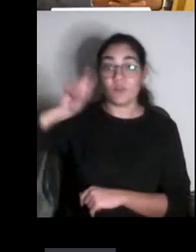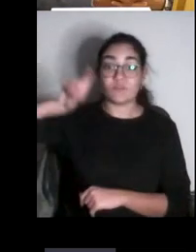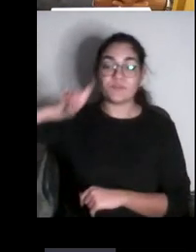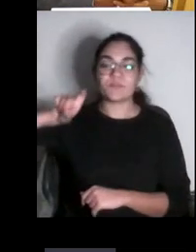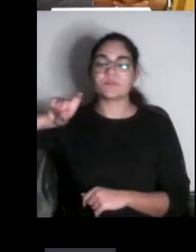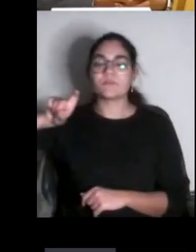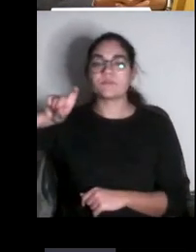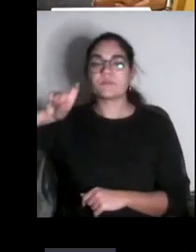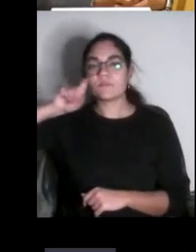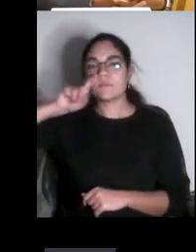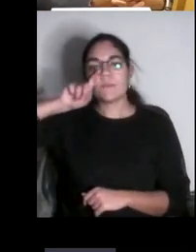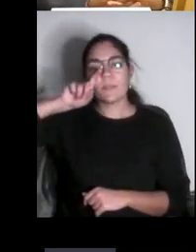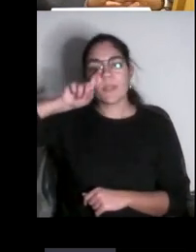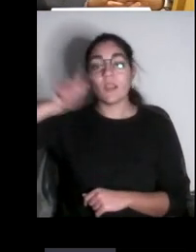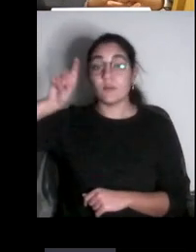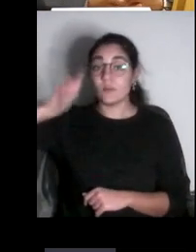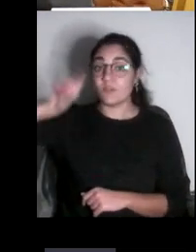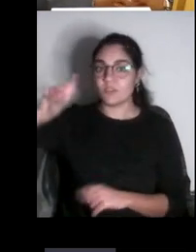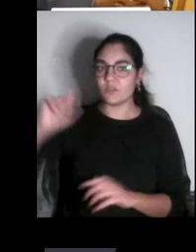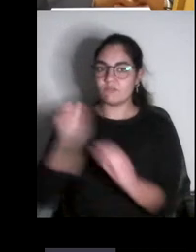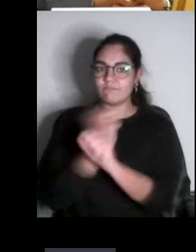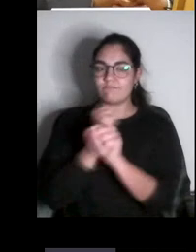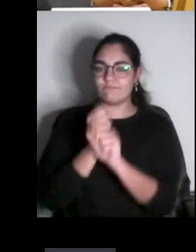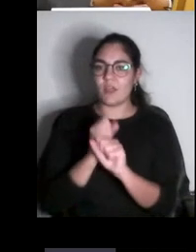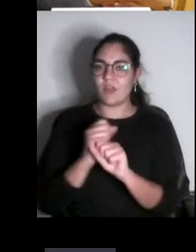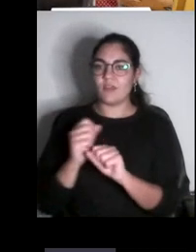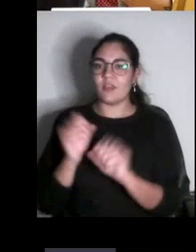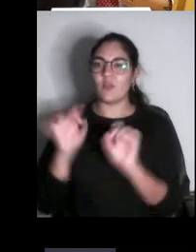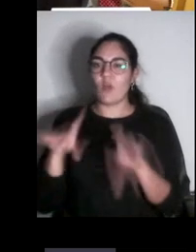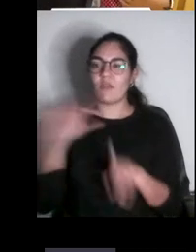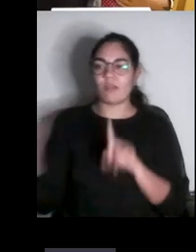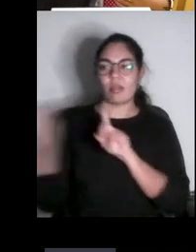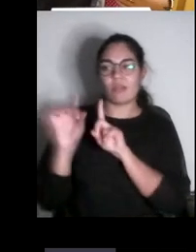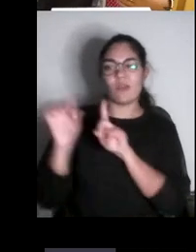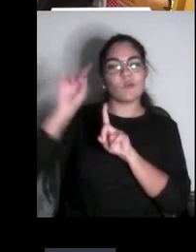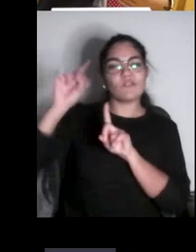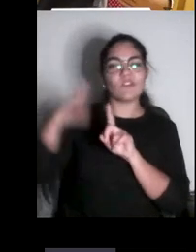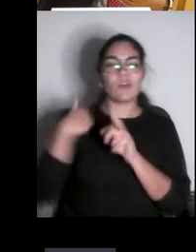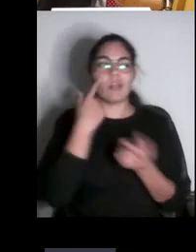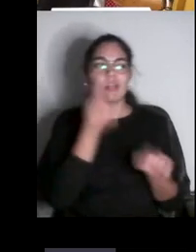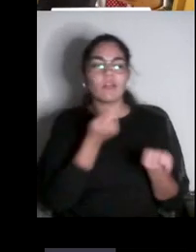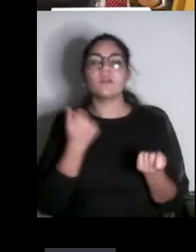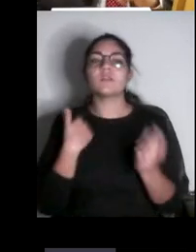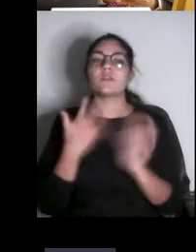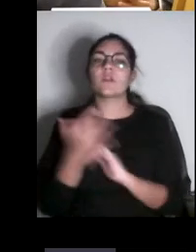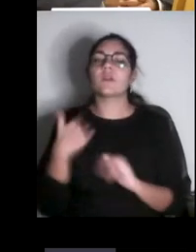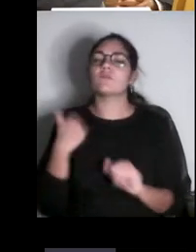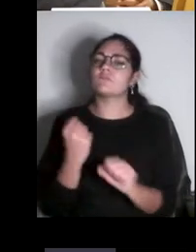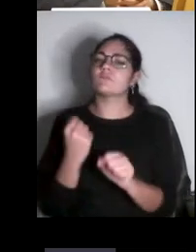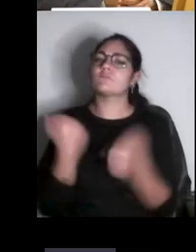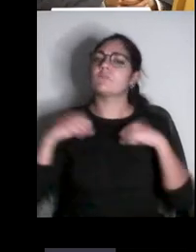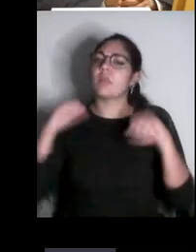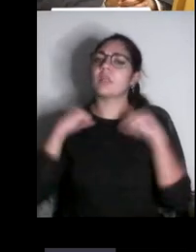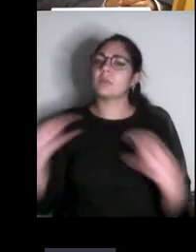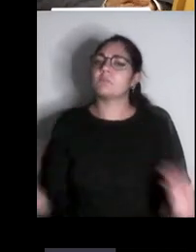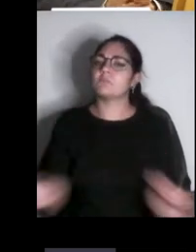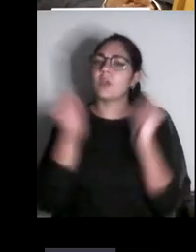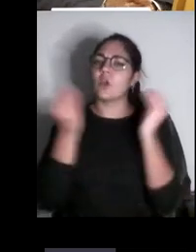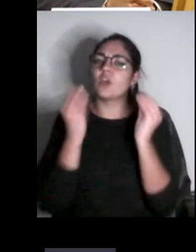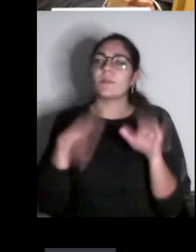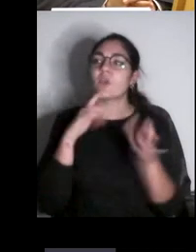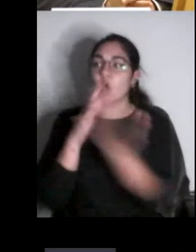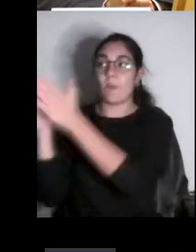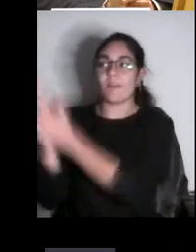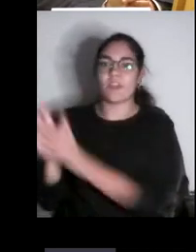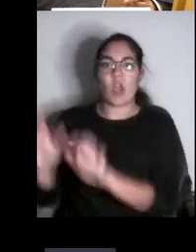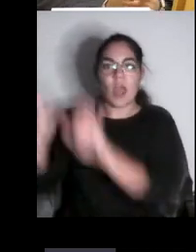mejor desempeño docente mejoran sus prácticas al observar a sus compañeros